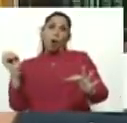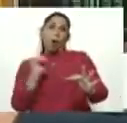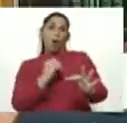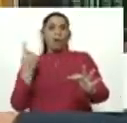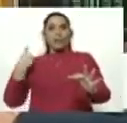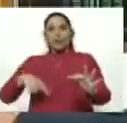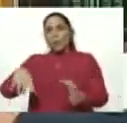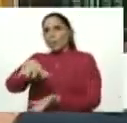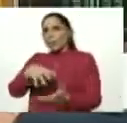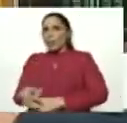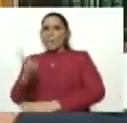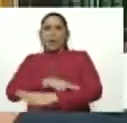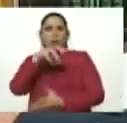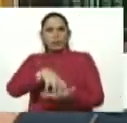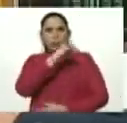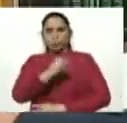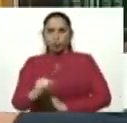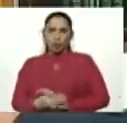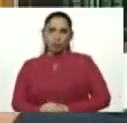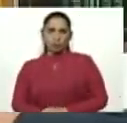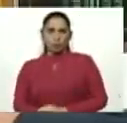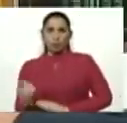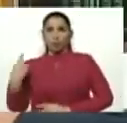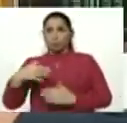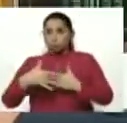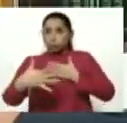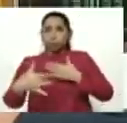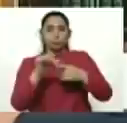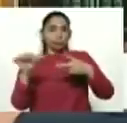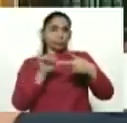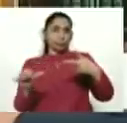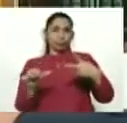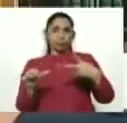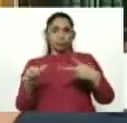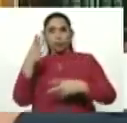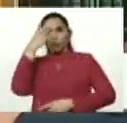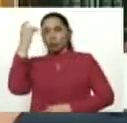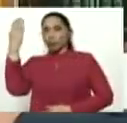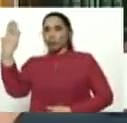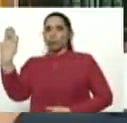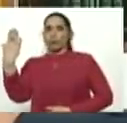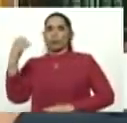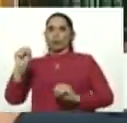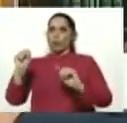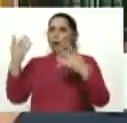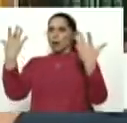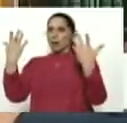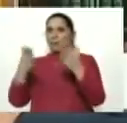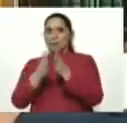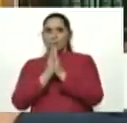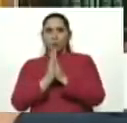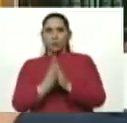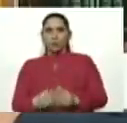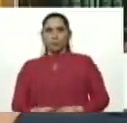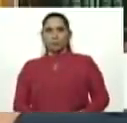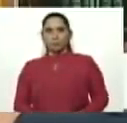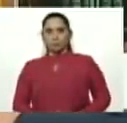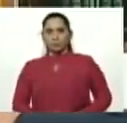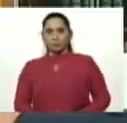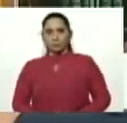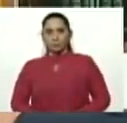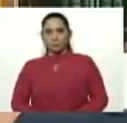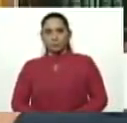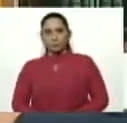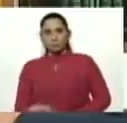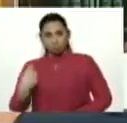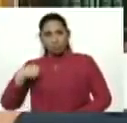un problema grave en el Zulia. En las próximas semanas, Dios nos libre, la chinita nos libre. Tengo